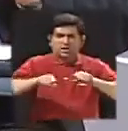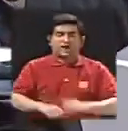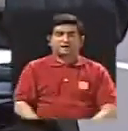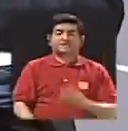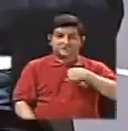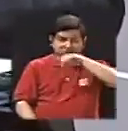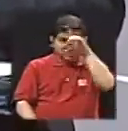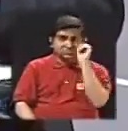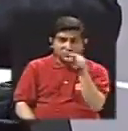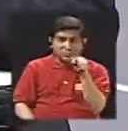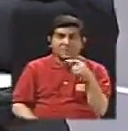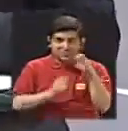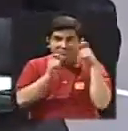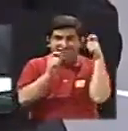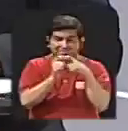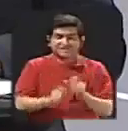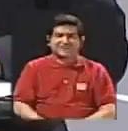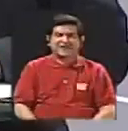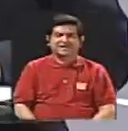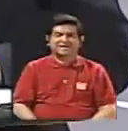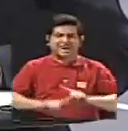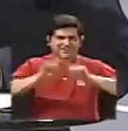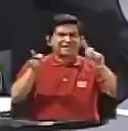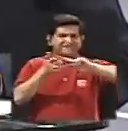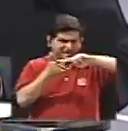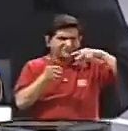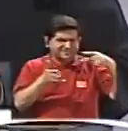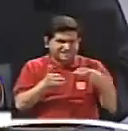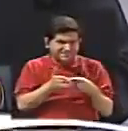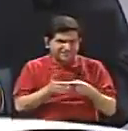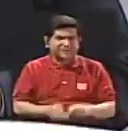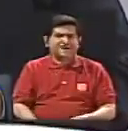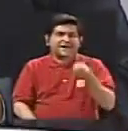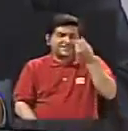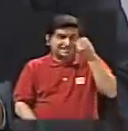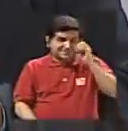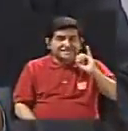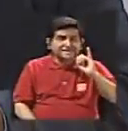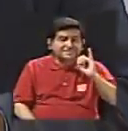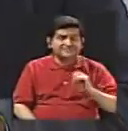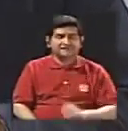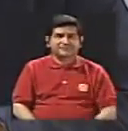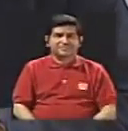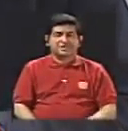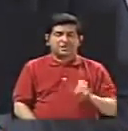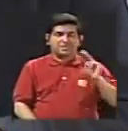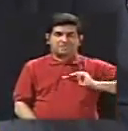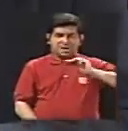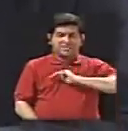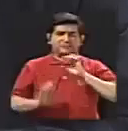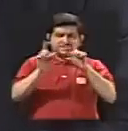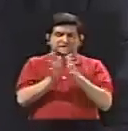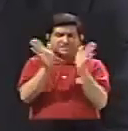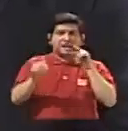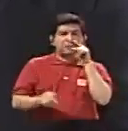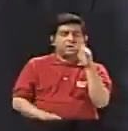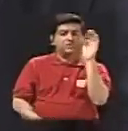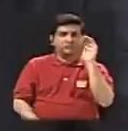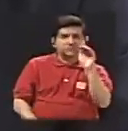quería preguntarle era si hubiera hecho alguna diferencia el hecho de que el MEP les informara